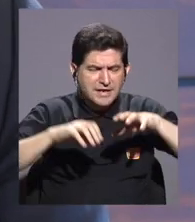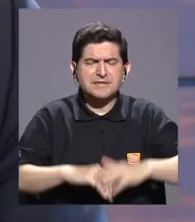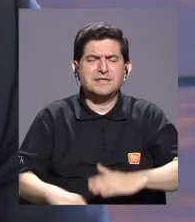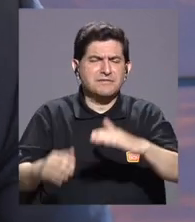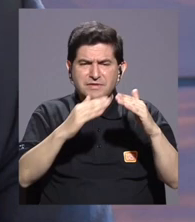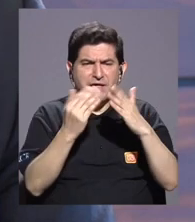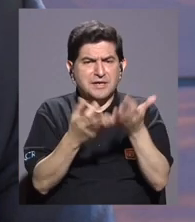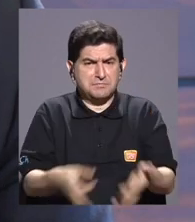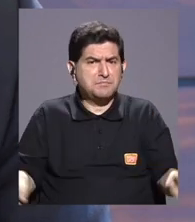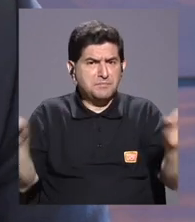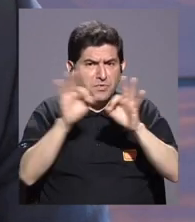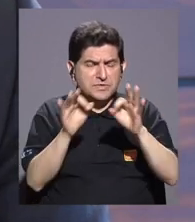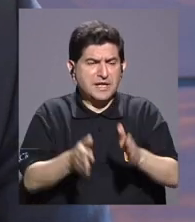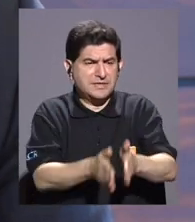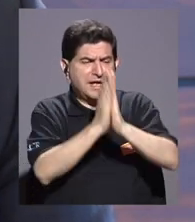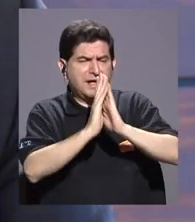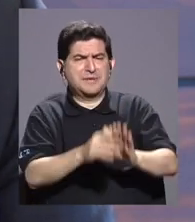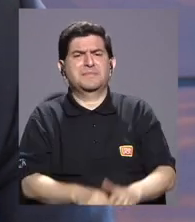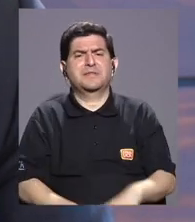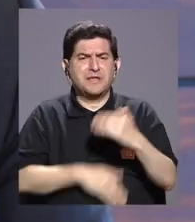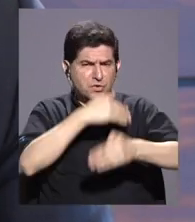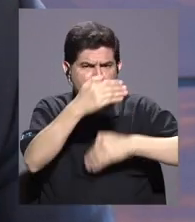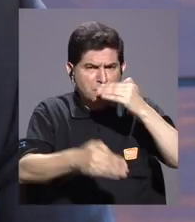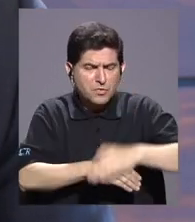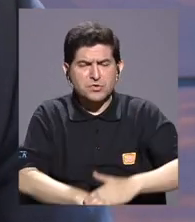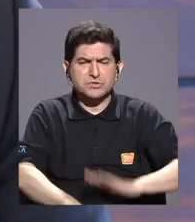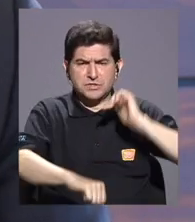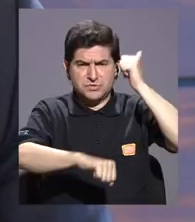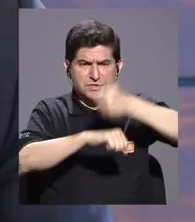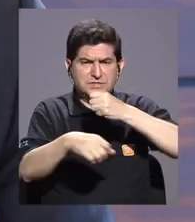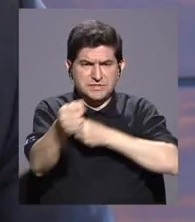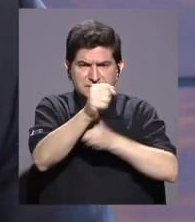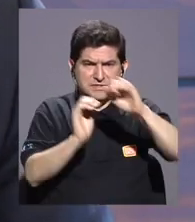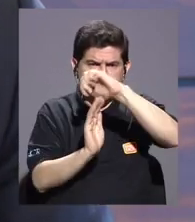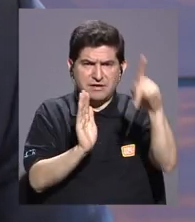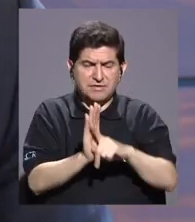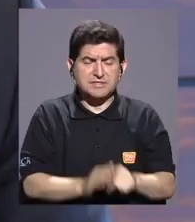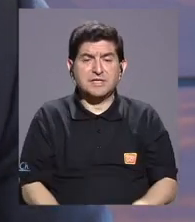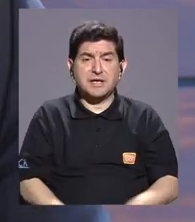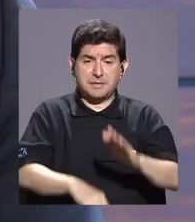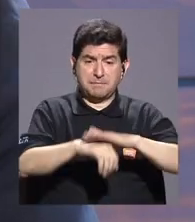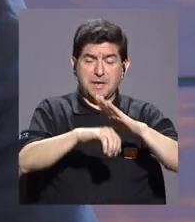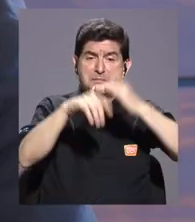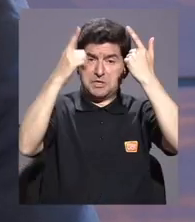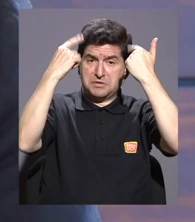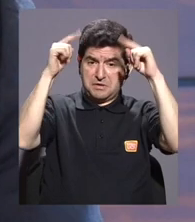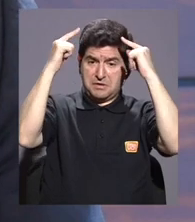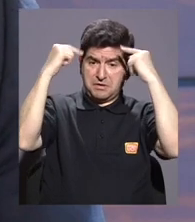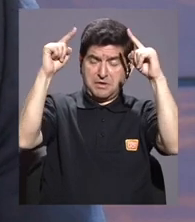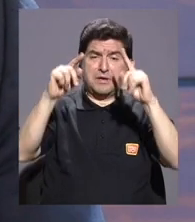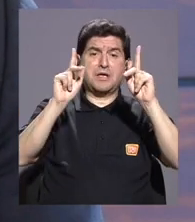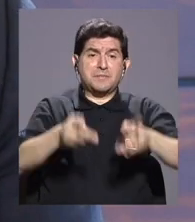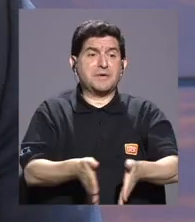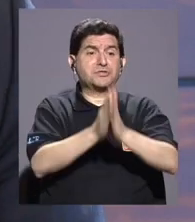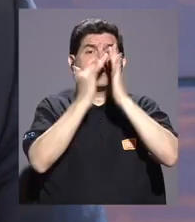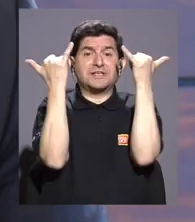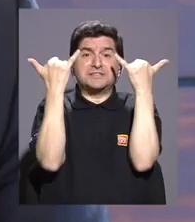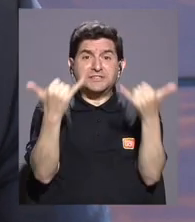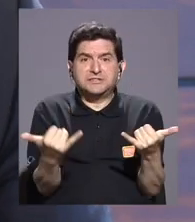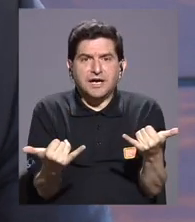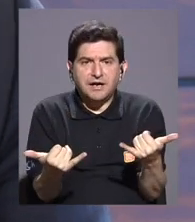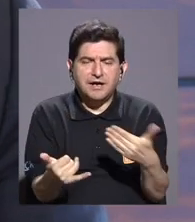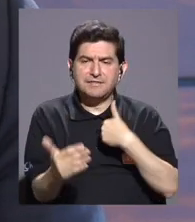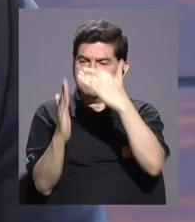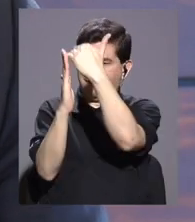creo que es muy valioso desde un recurso interpuesto logra una reivindicación y es algo que la ciudadanía venía pidiendo desde hace mucho